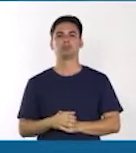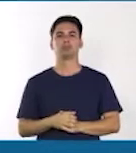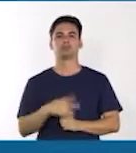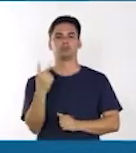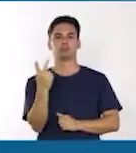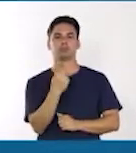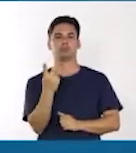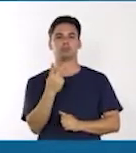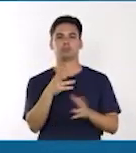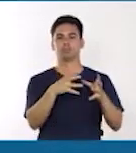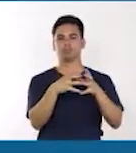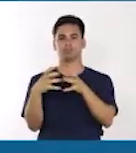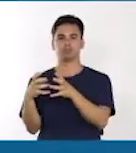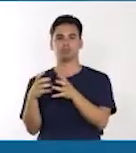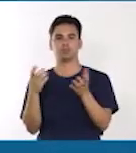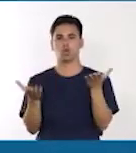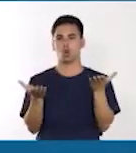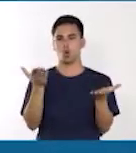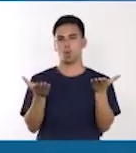socioclasista.